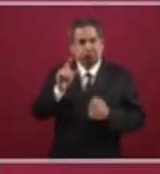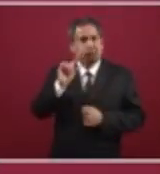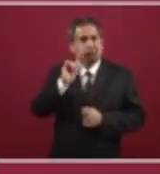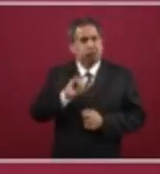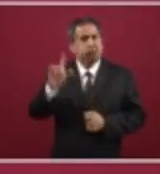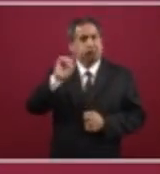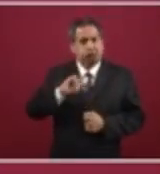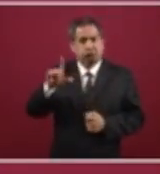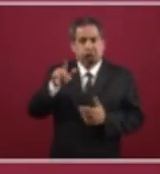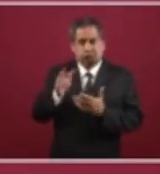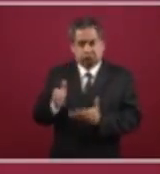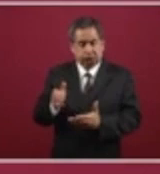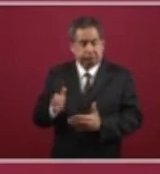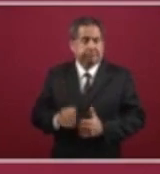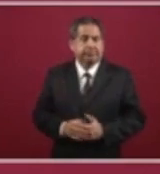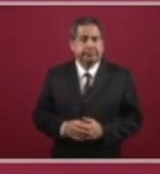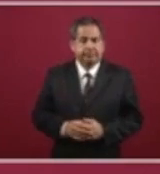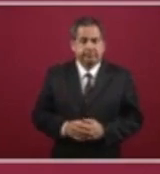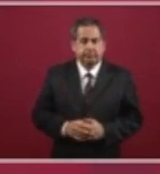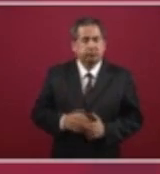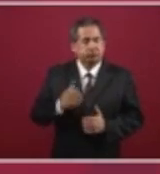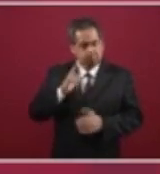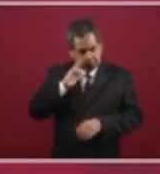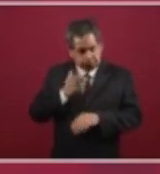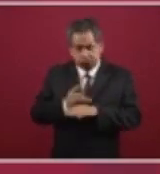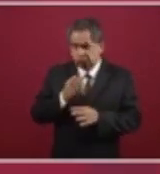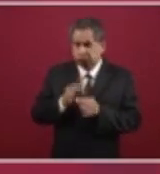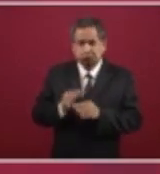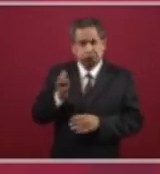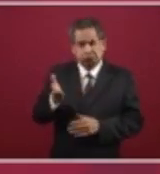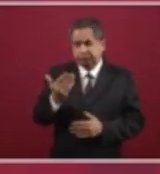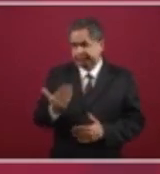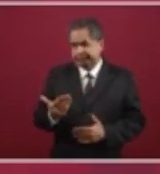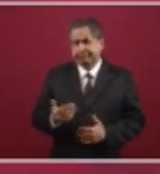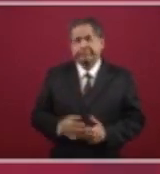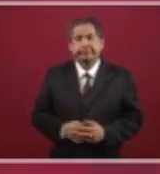profesional, muy responsable,